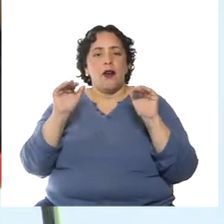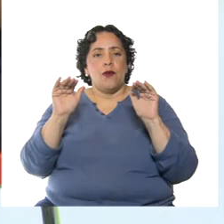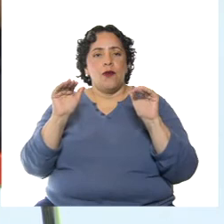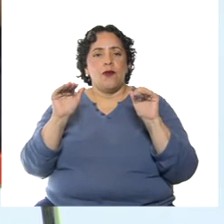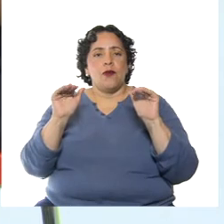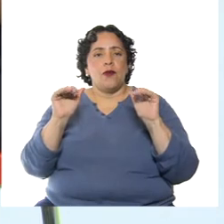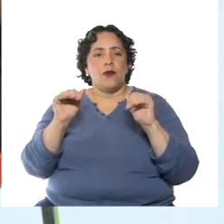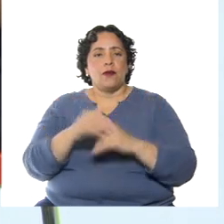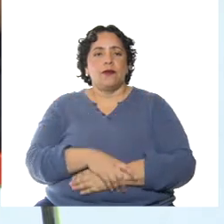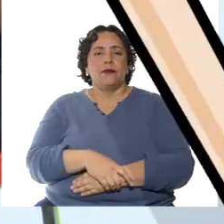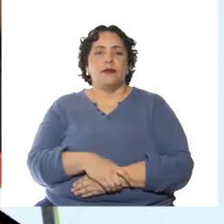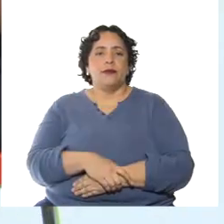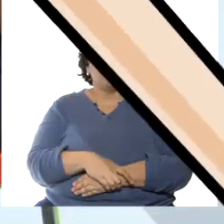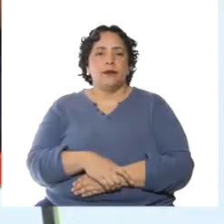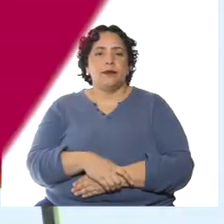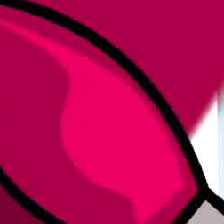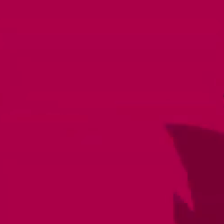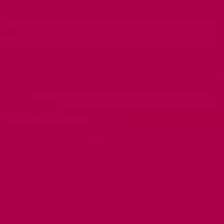¡Chao!